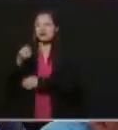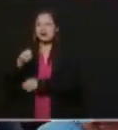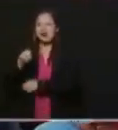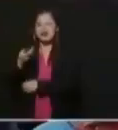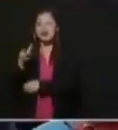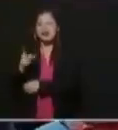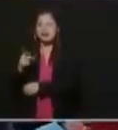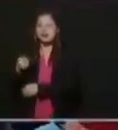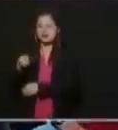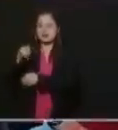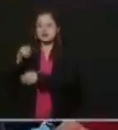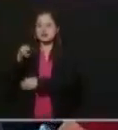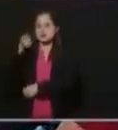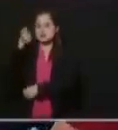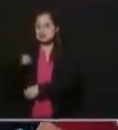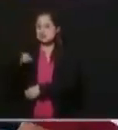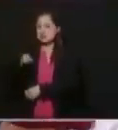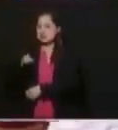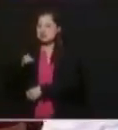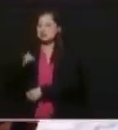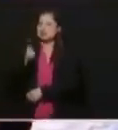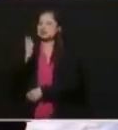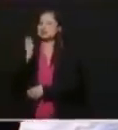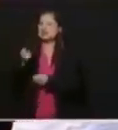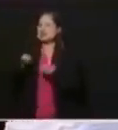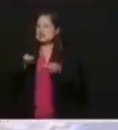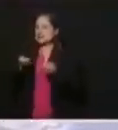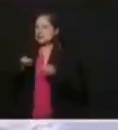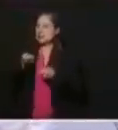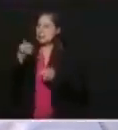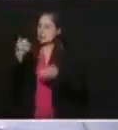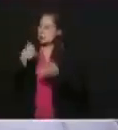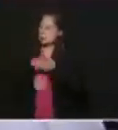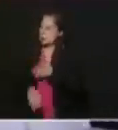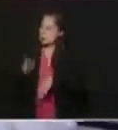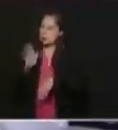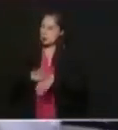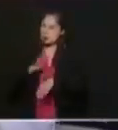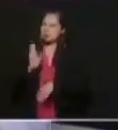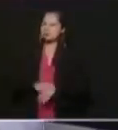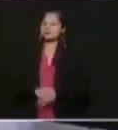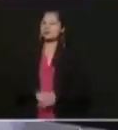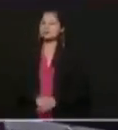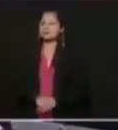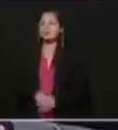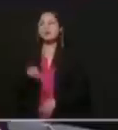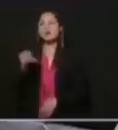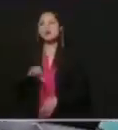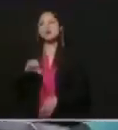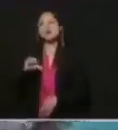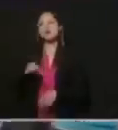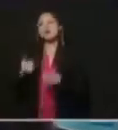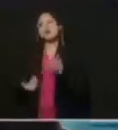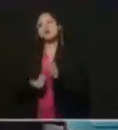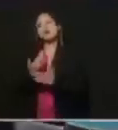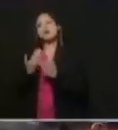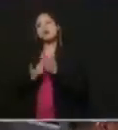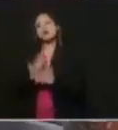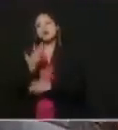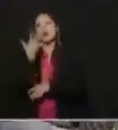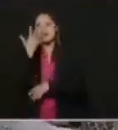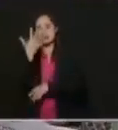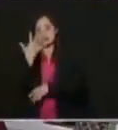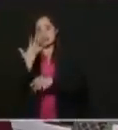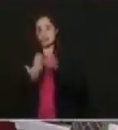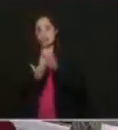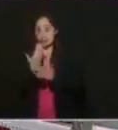¿No? Y efectivamente esta mañana yo tuve la fortuna de acompañarnos a la ceremonia. La de las 5 de la mañana. Sí,